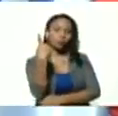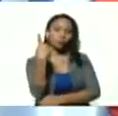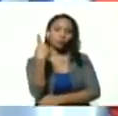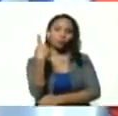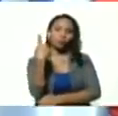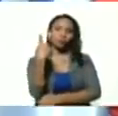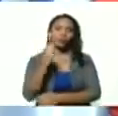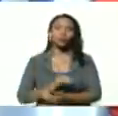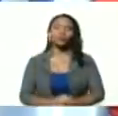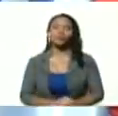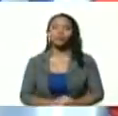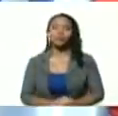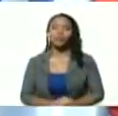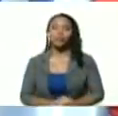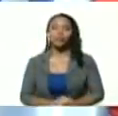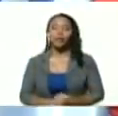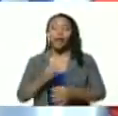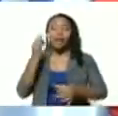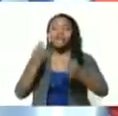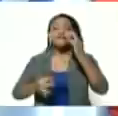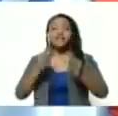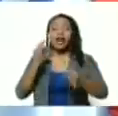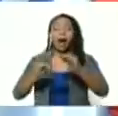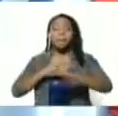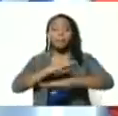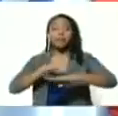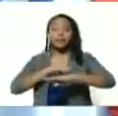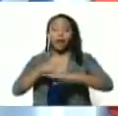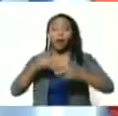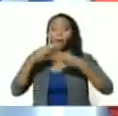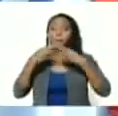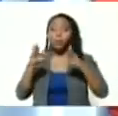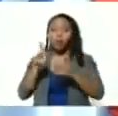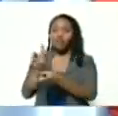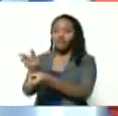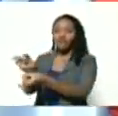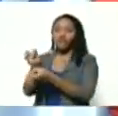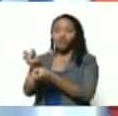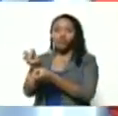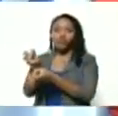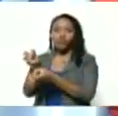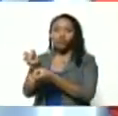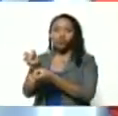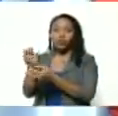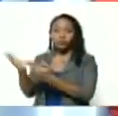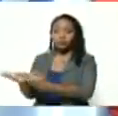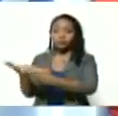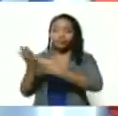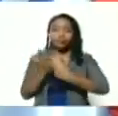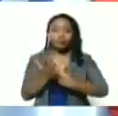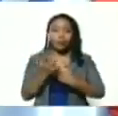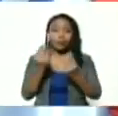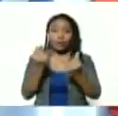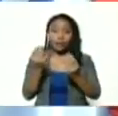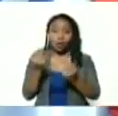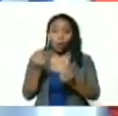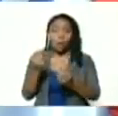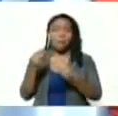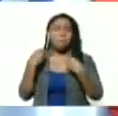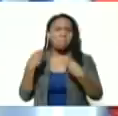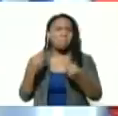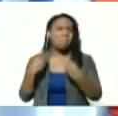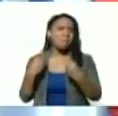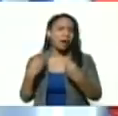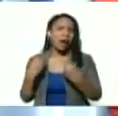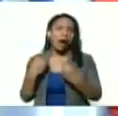la redundancia. El fiscal del Ministerio Público cobra y recibe una cantidad de dinero para,